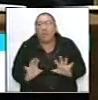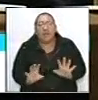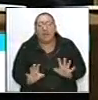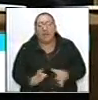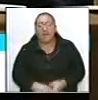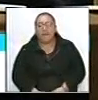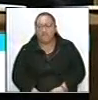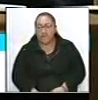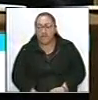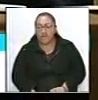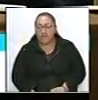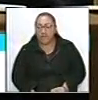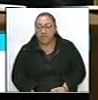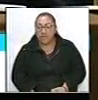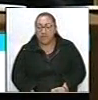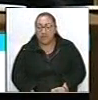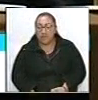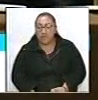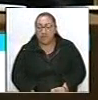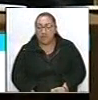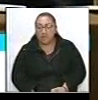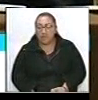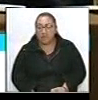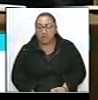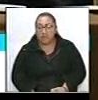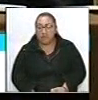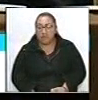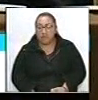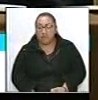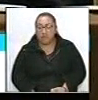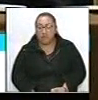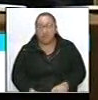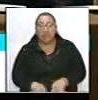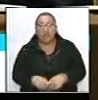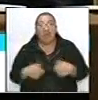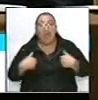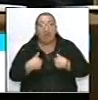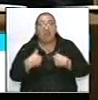¿no? Y asimismo también, no solamente del ser humano, también de los animales y